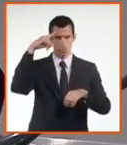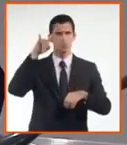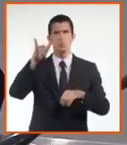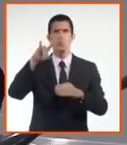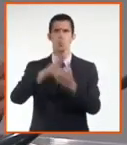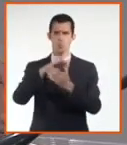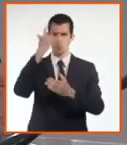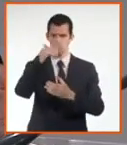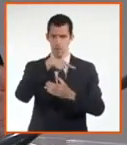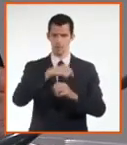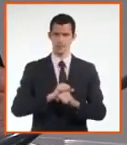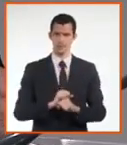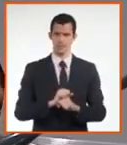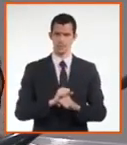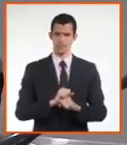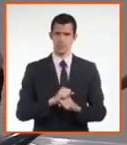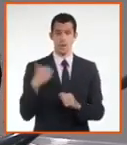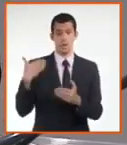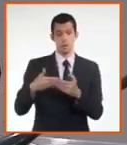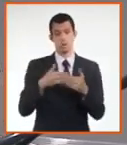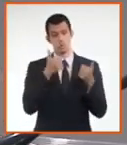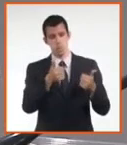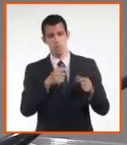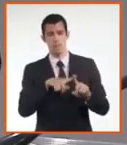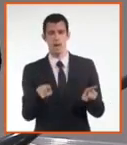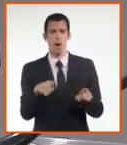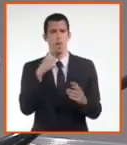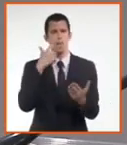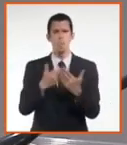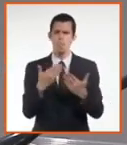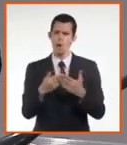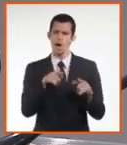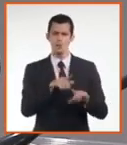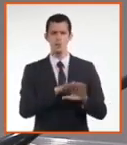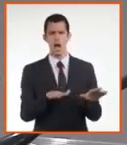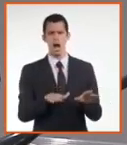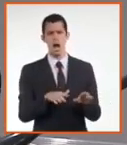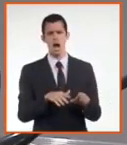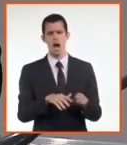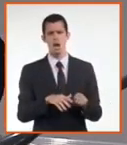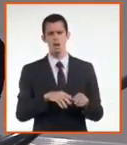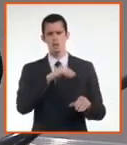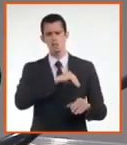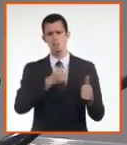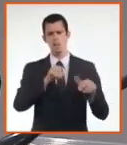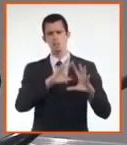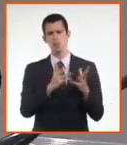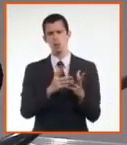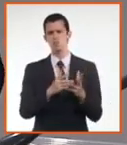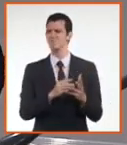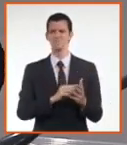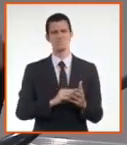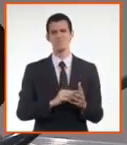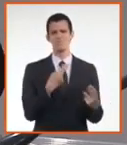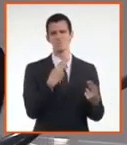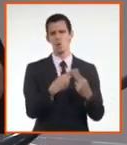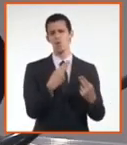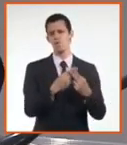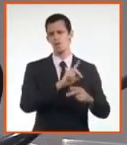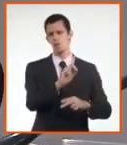instituciones para que puedes determinar en el primero cuando ocurran los primeros síntomas si es